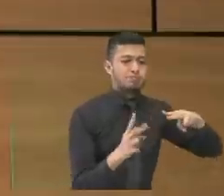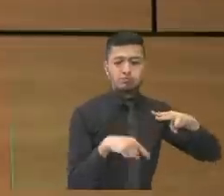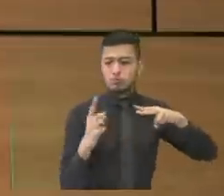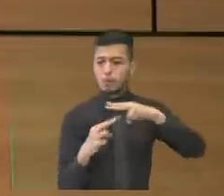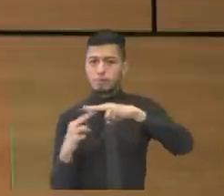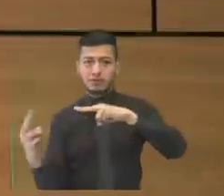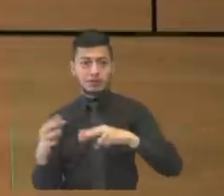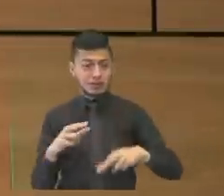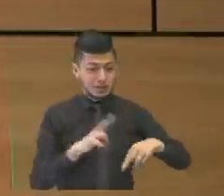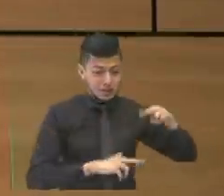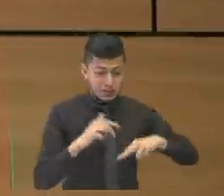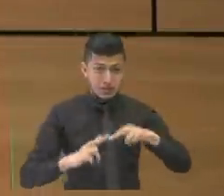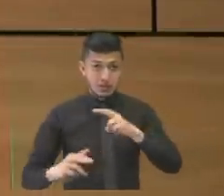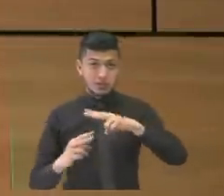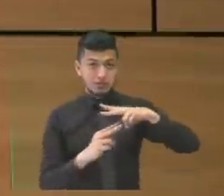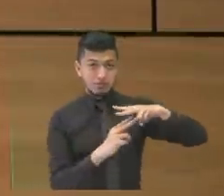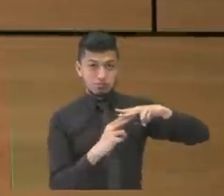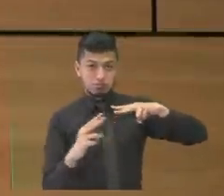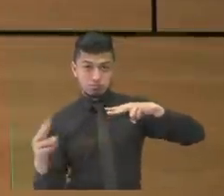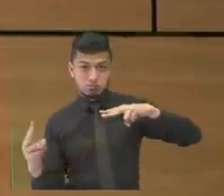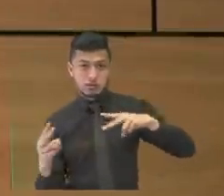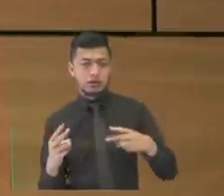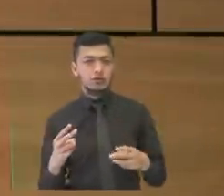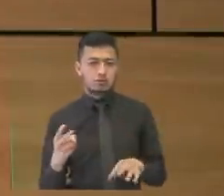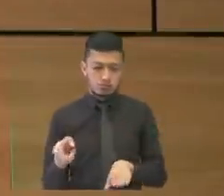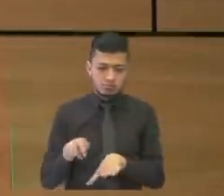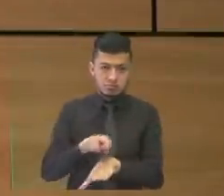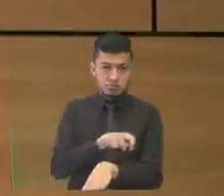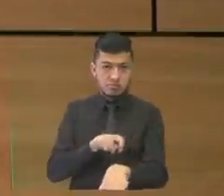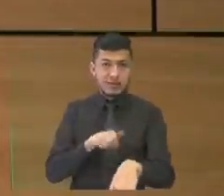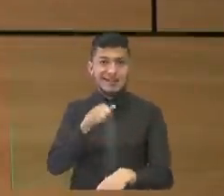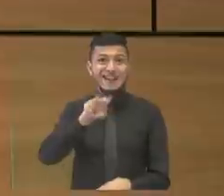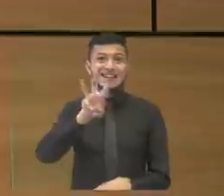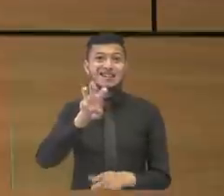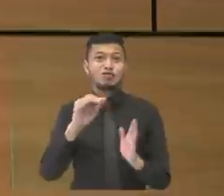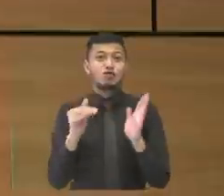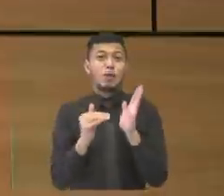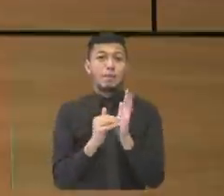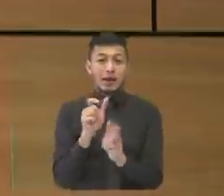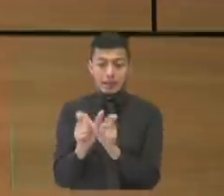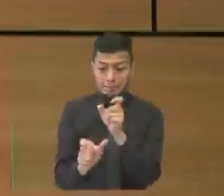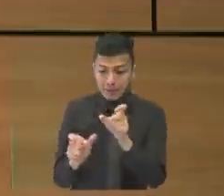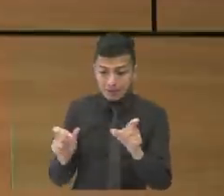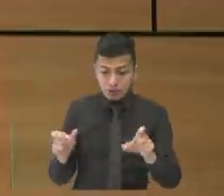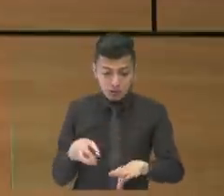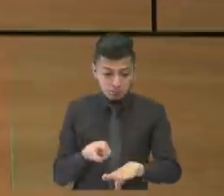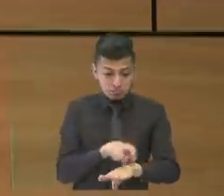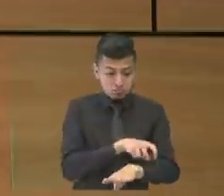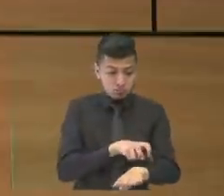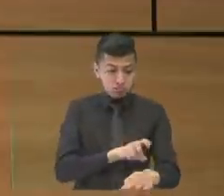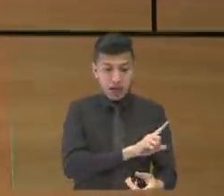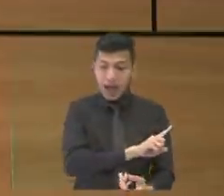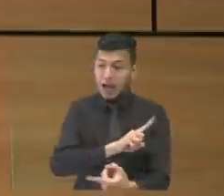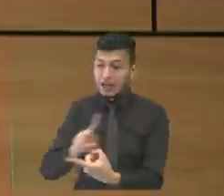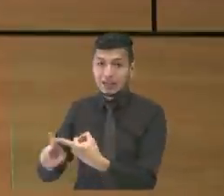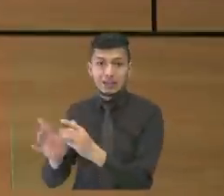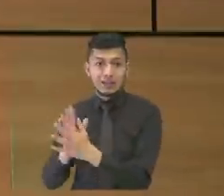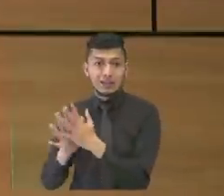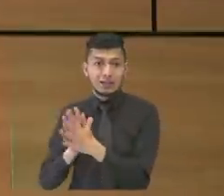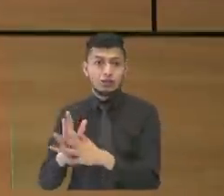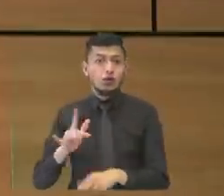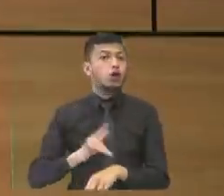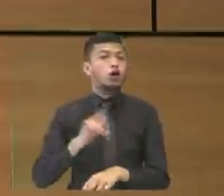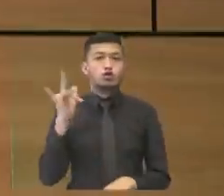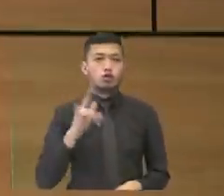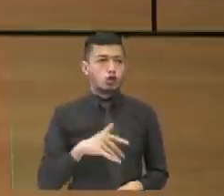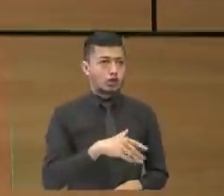tranvía capaz de cargar 18.000 pasajeros desde su inicio hasta el centro, tendríamos que bloquear prácticamente